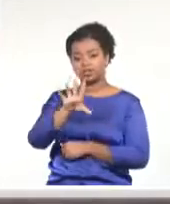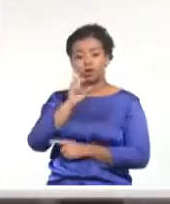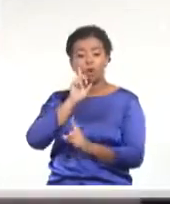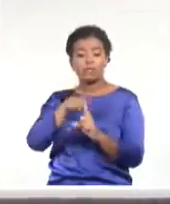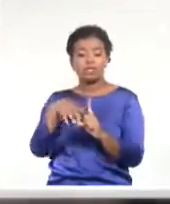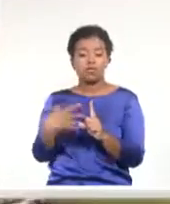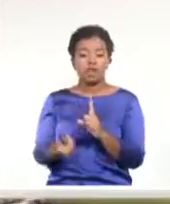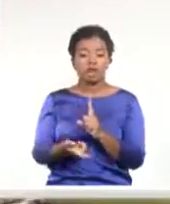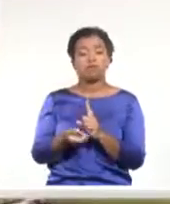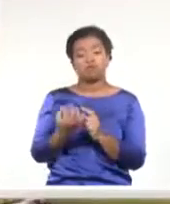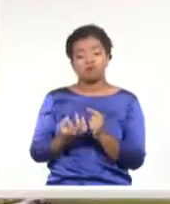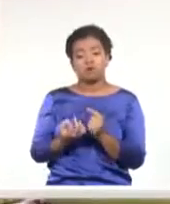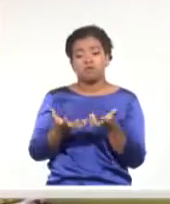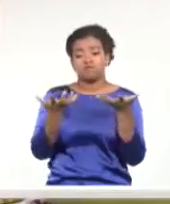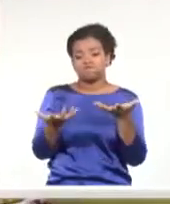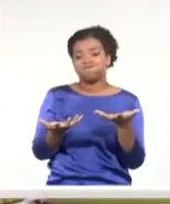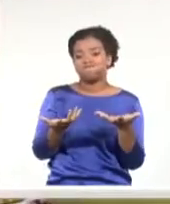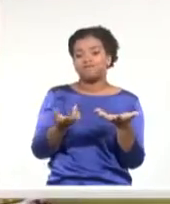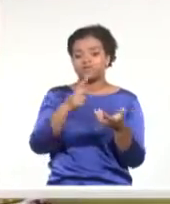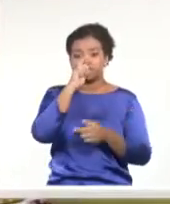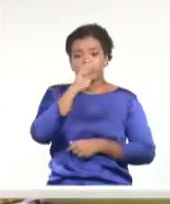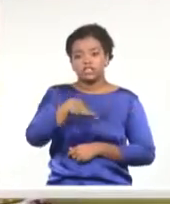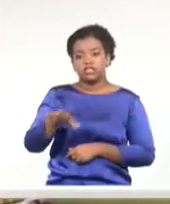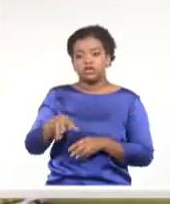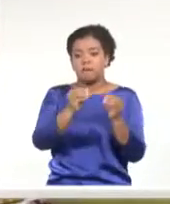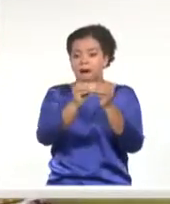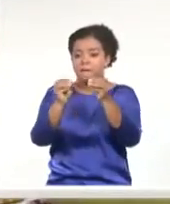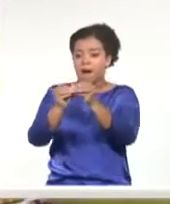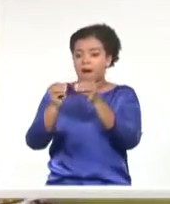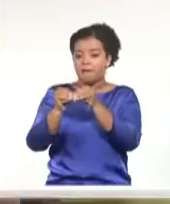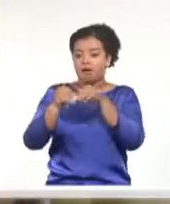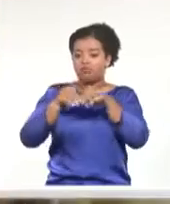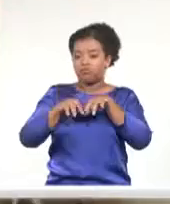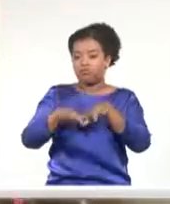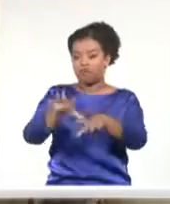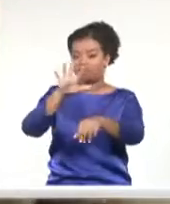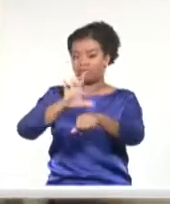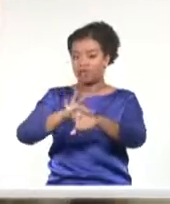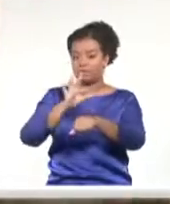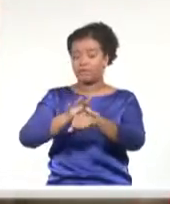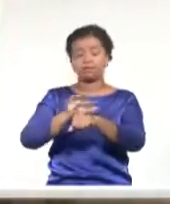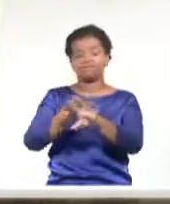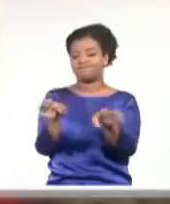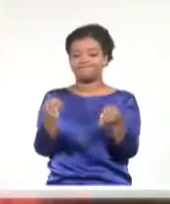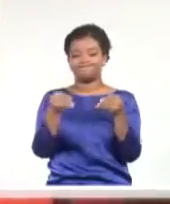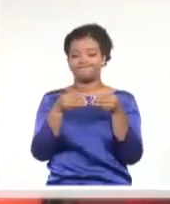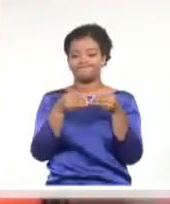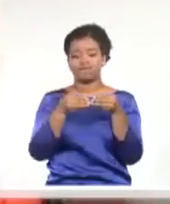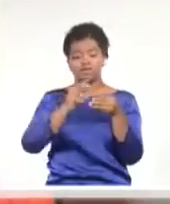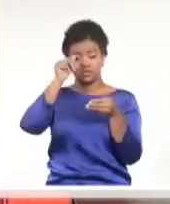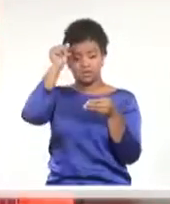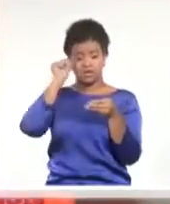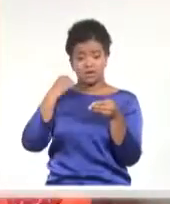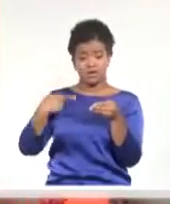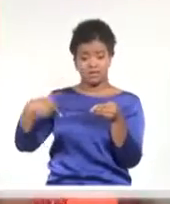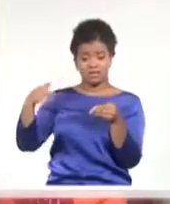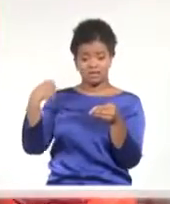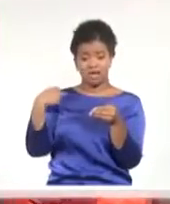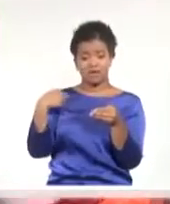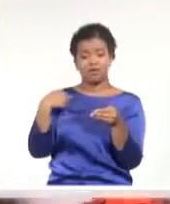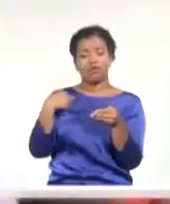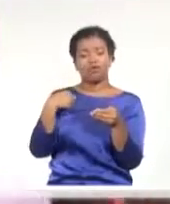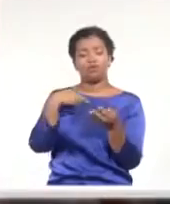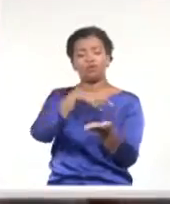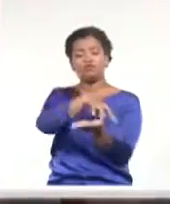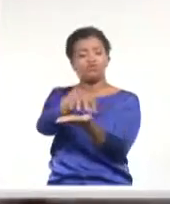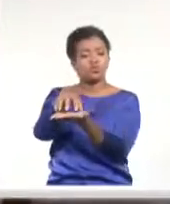de concentración en las cuales los niños están en contacto directo. Desde el sábado pasado, los distritos del centro de